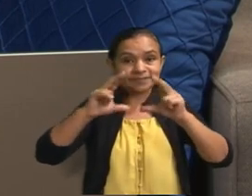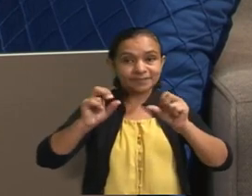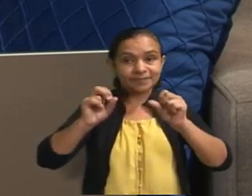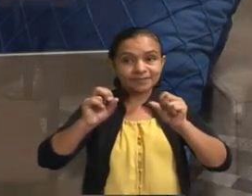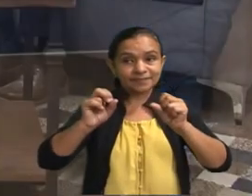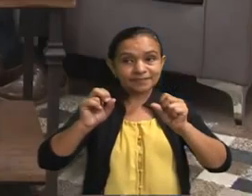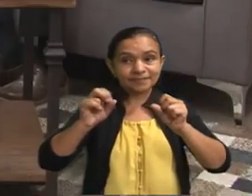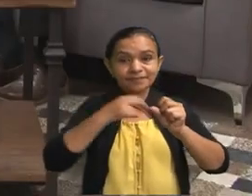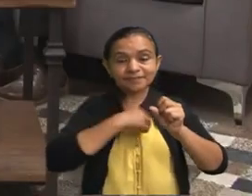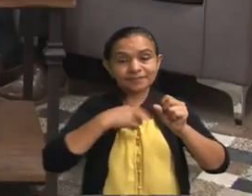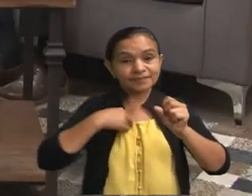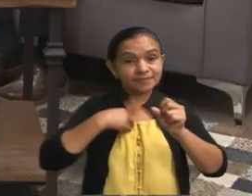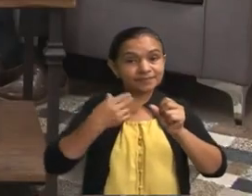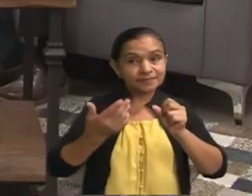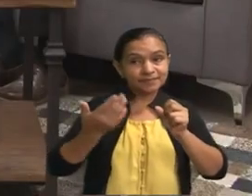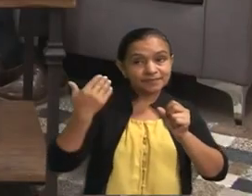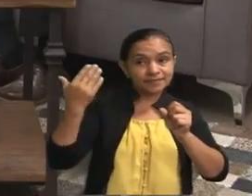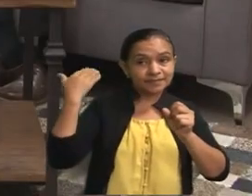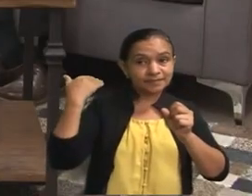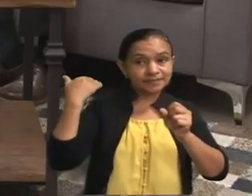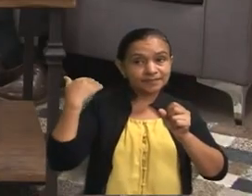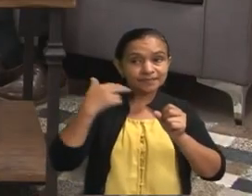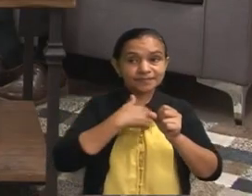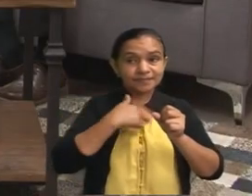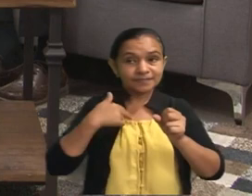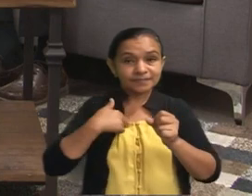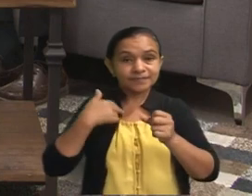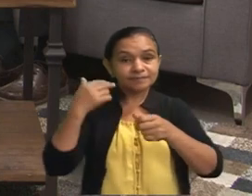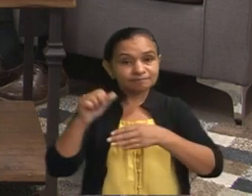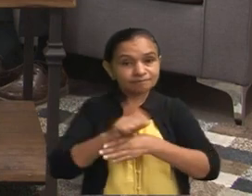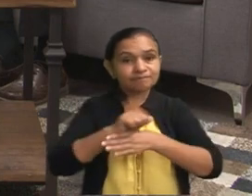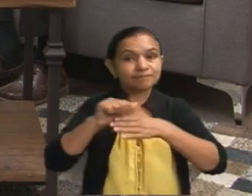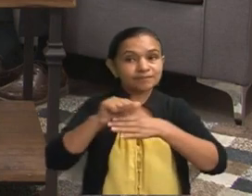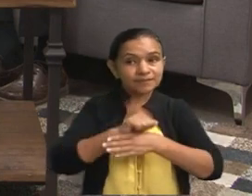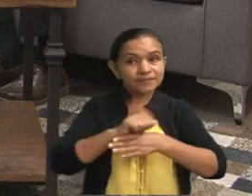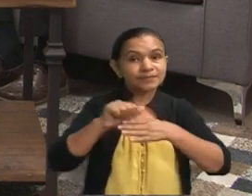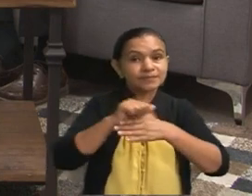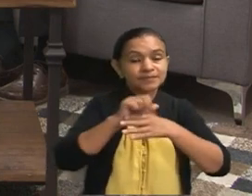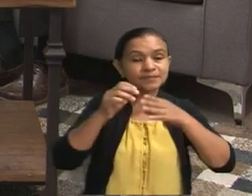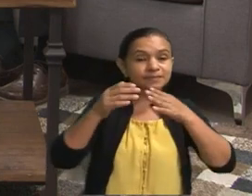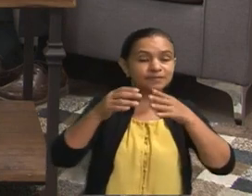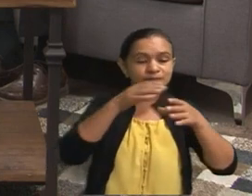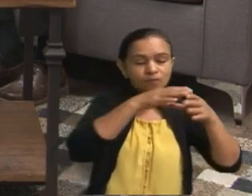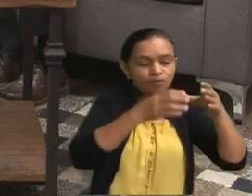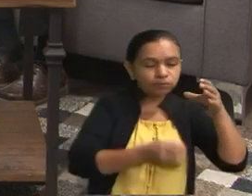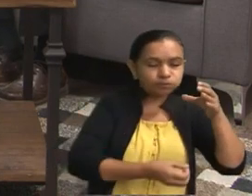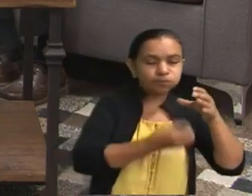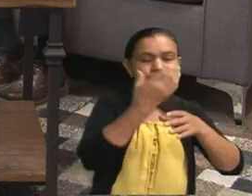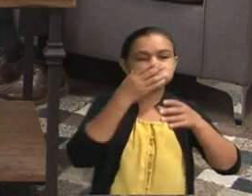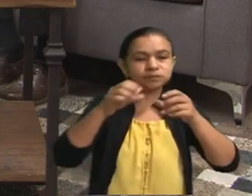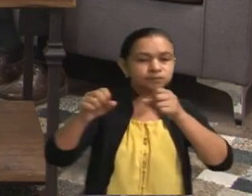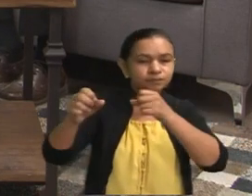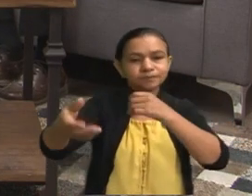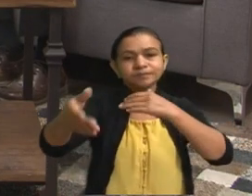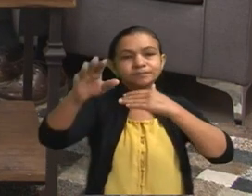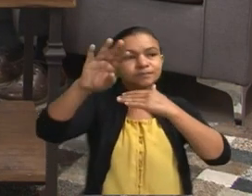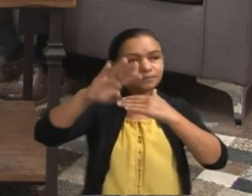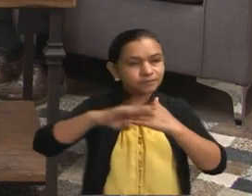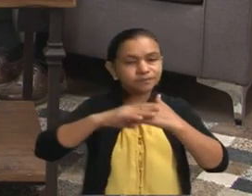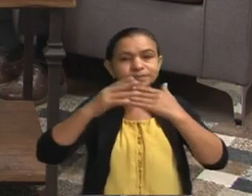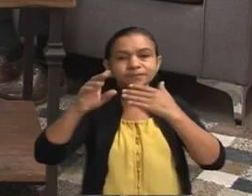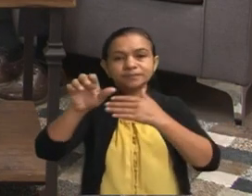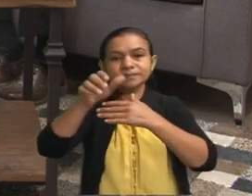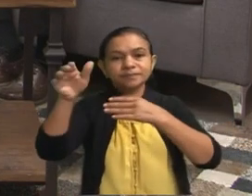simulacros frecuentemente. Cada año hay varios simulacros, bueno, de terremotos, volcanes, tsunamis, otros